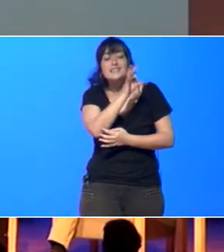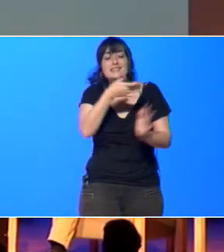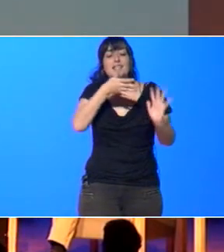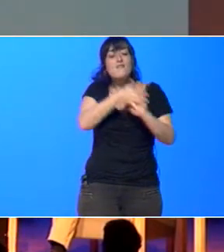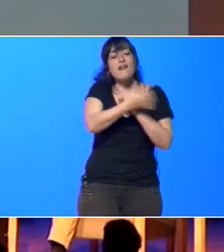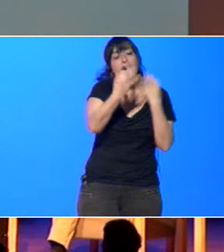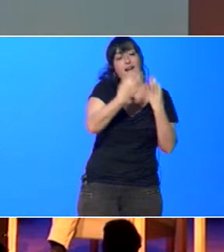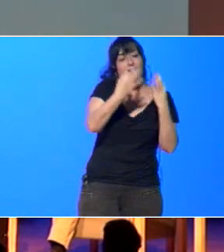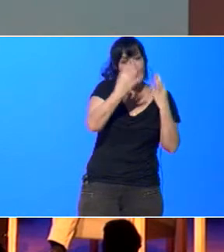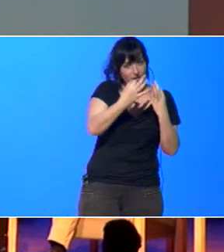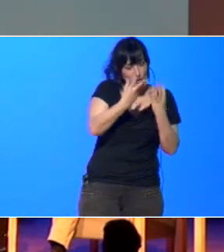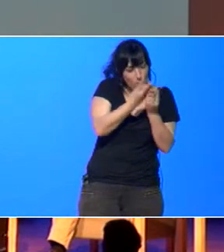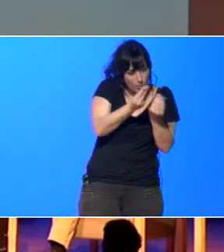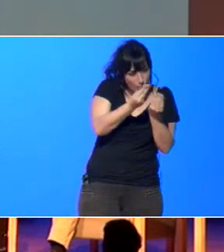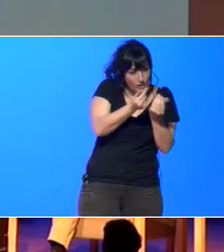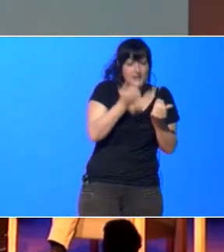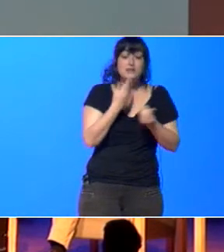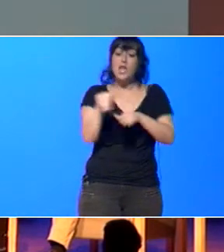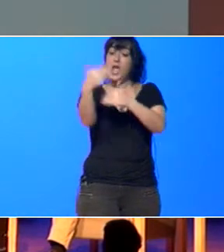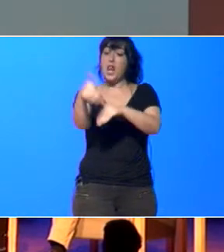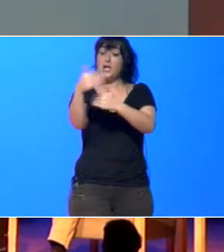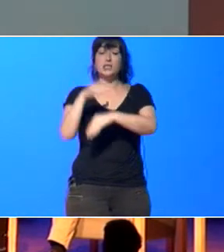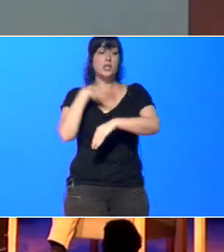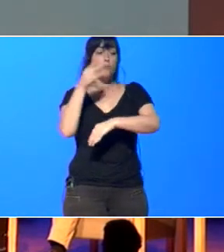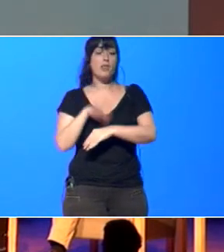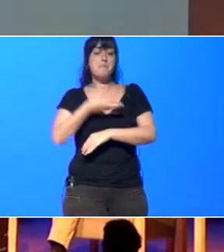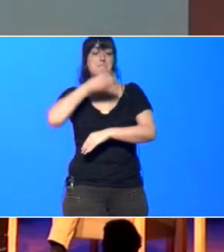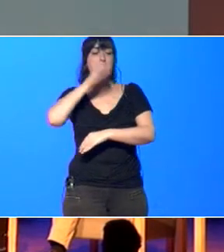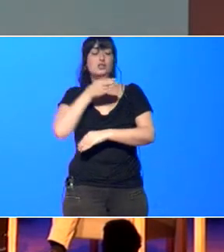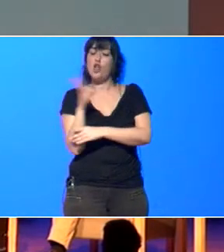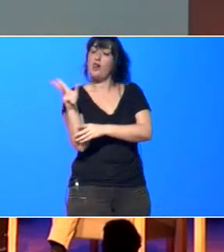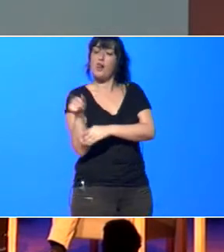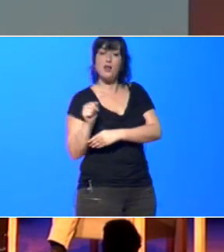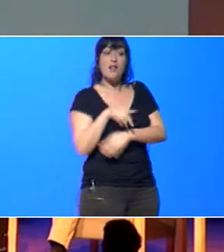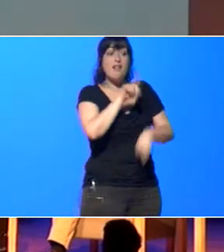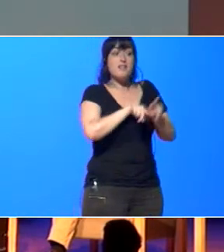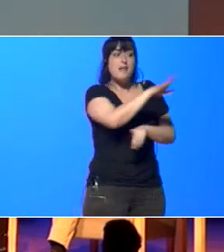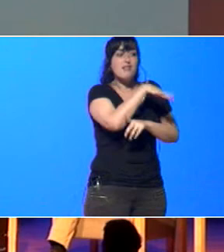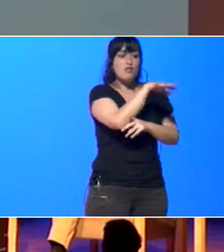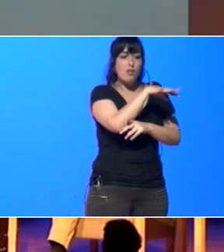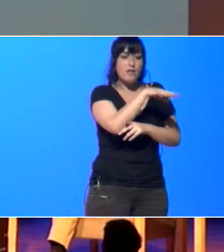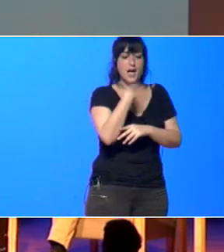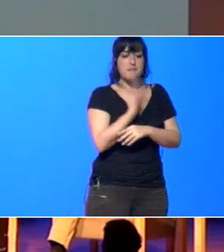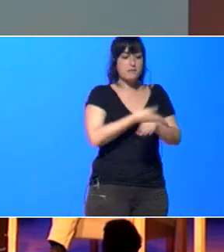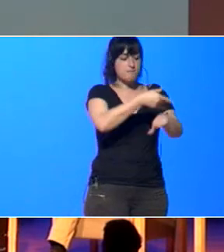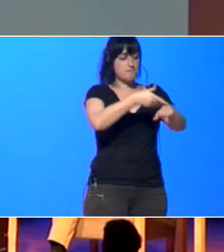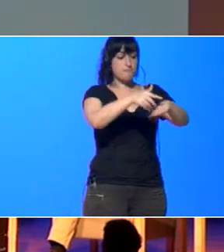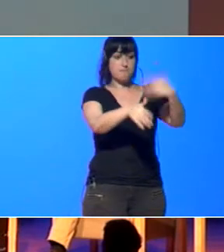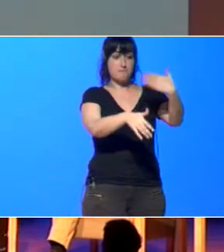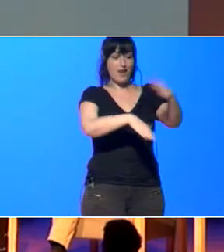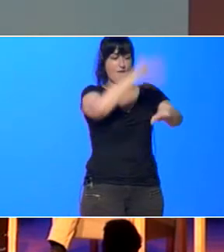o robo este pisapapeles, quizá me corten la mano según dónde. En la escuela no podemos cortar la